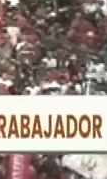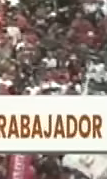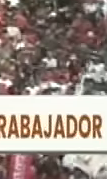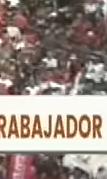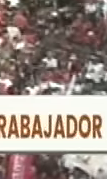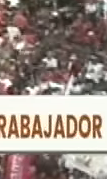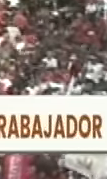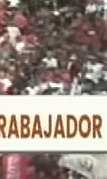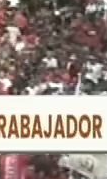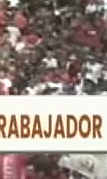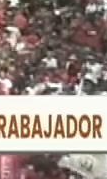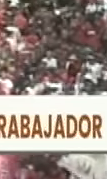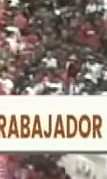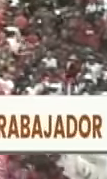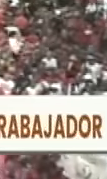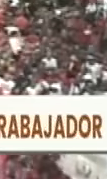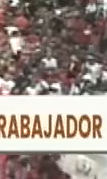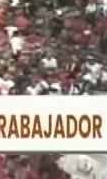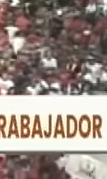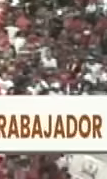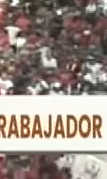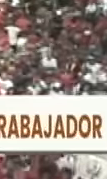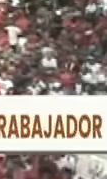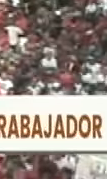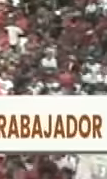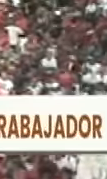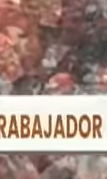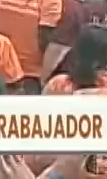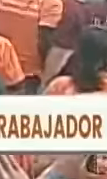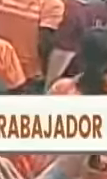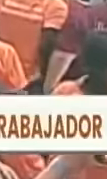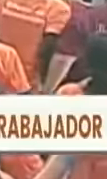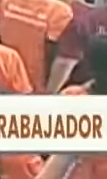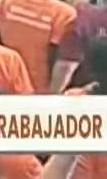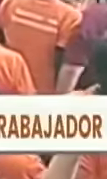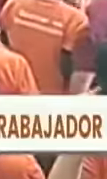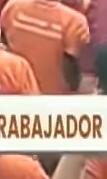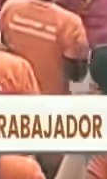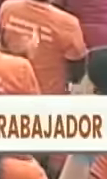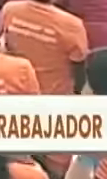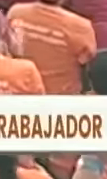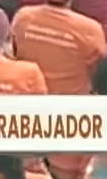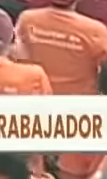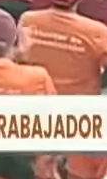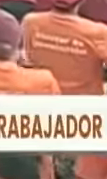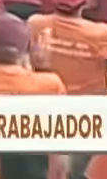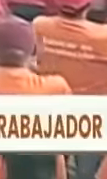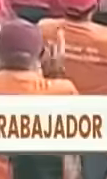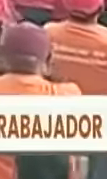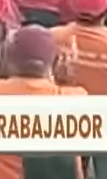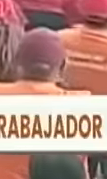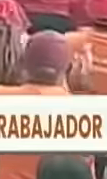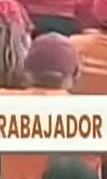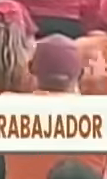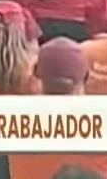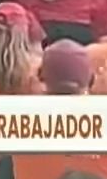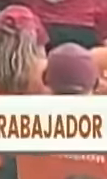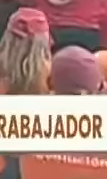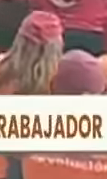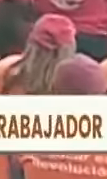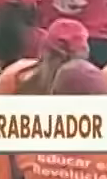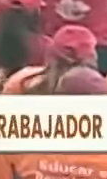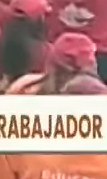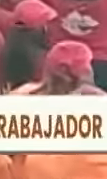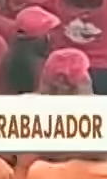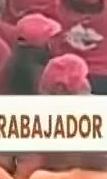momento establecemos un contacto con Indira López, que se encuentra en las inmediaciones del Palacio de Miraflores. Indira, estamos contigo. República